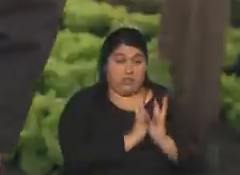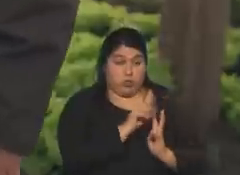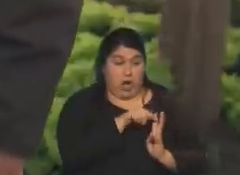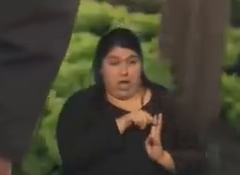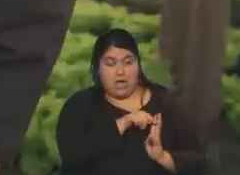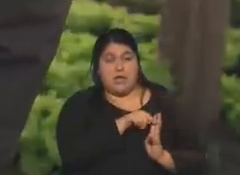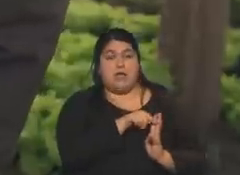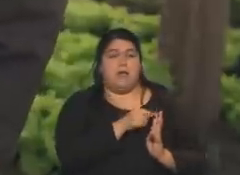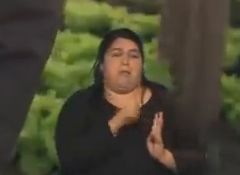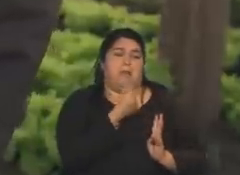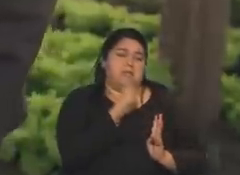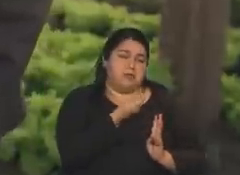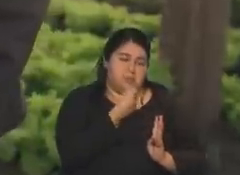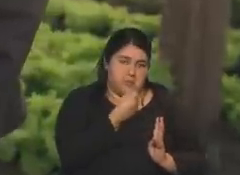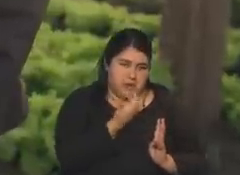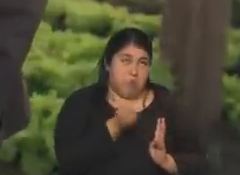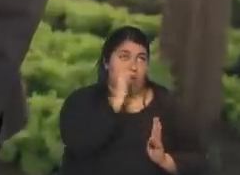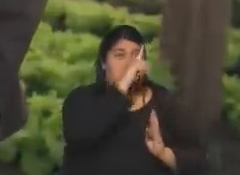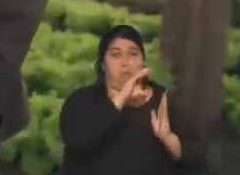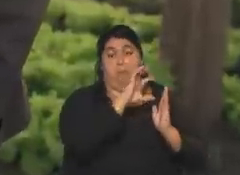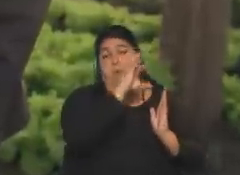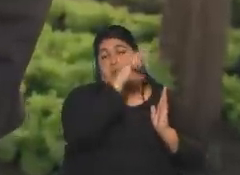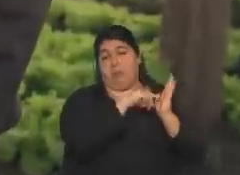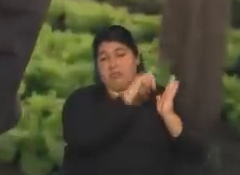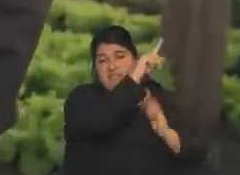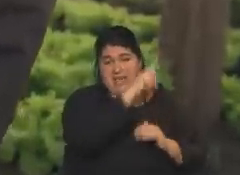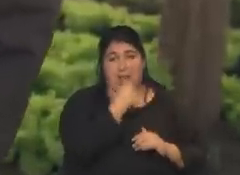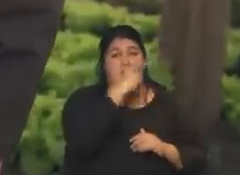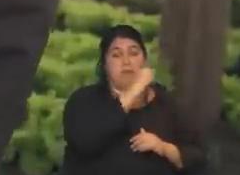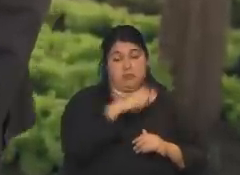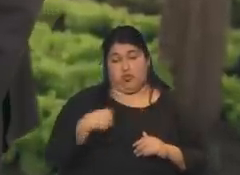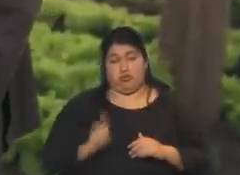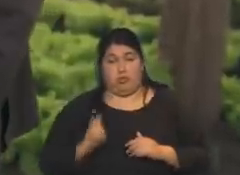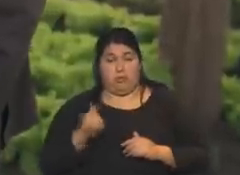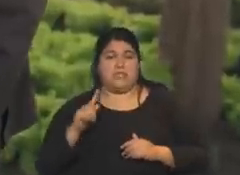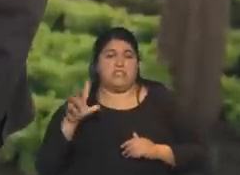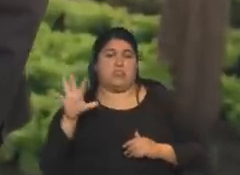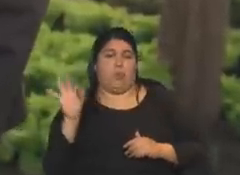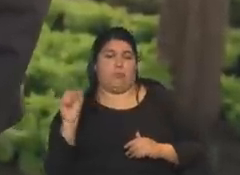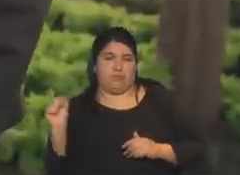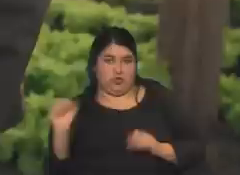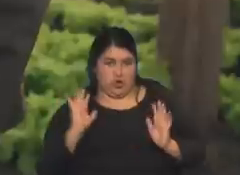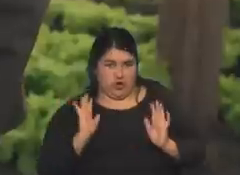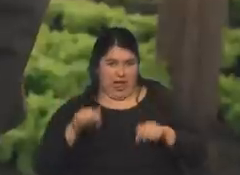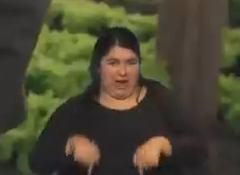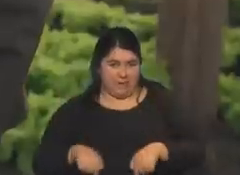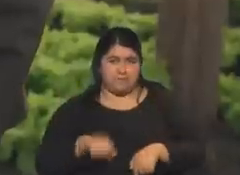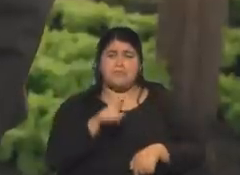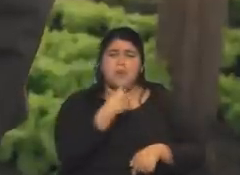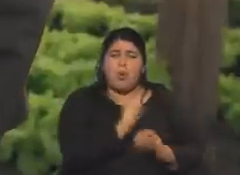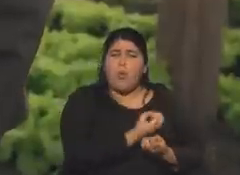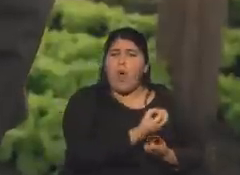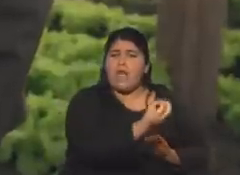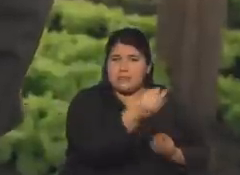acá valía en Buenos Aires 1.000 pesos el kilo, acá la estábamos vendiendo a 150 pesos. Es una huerta comunal